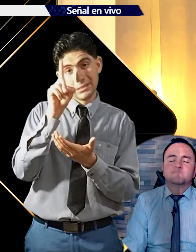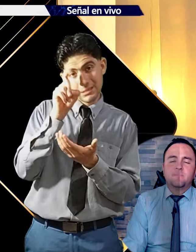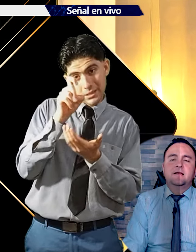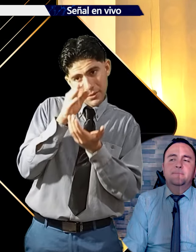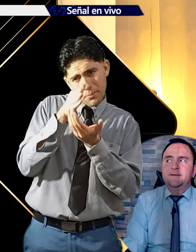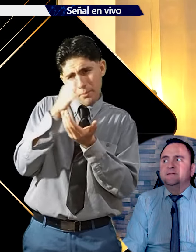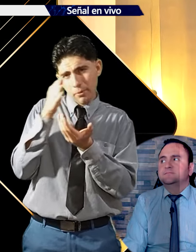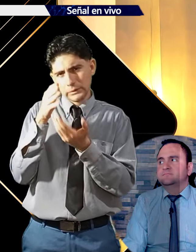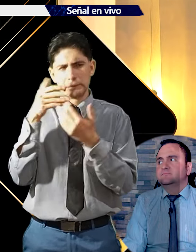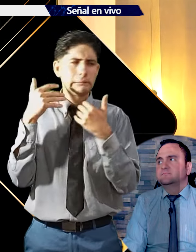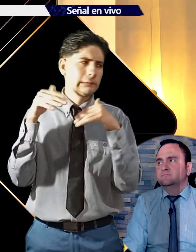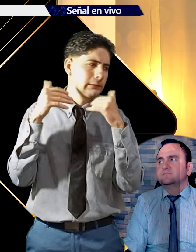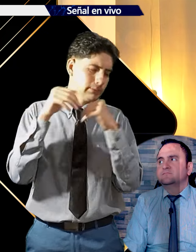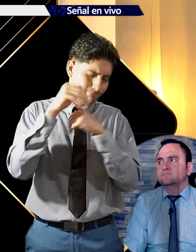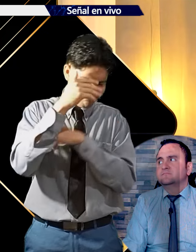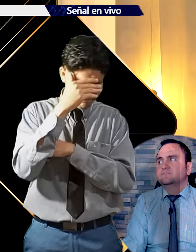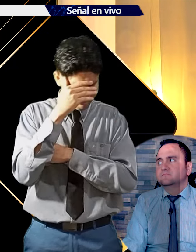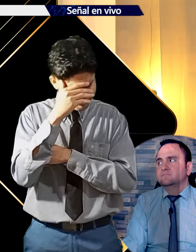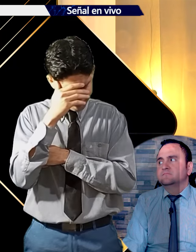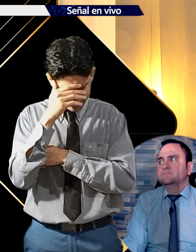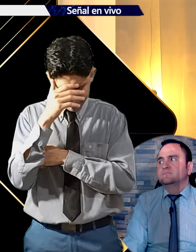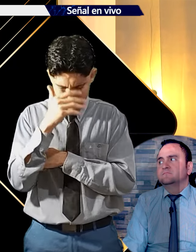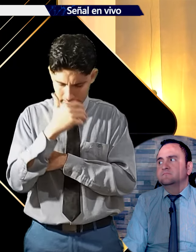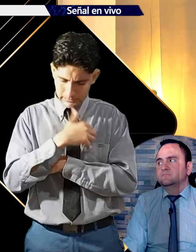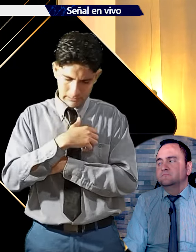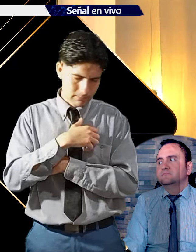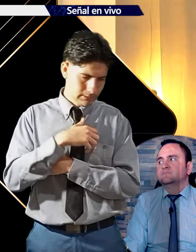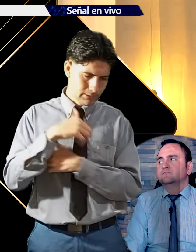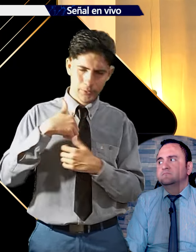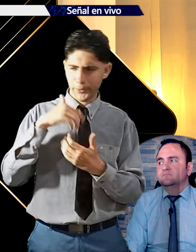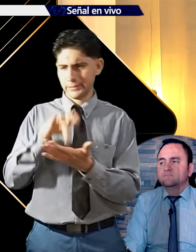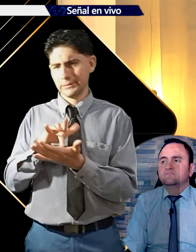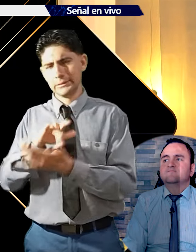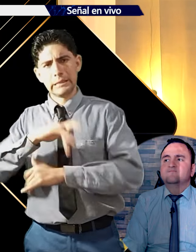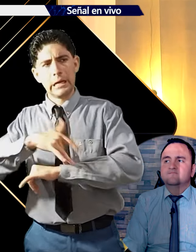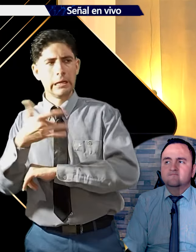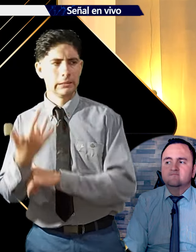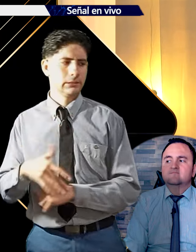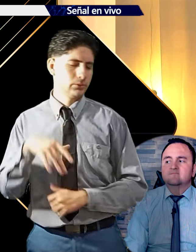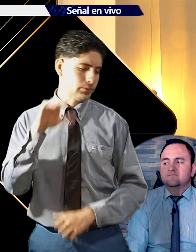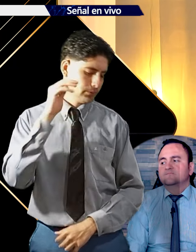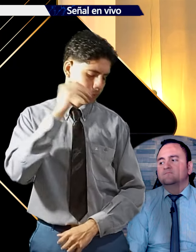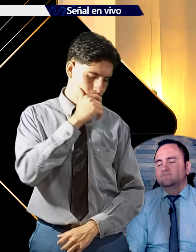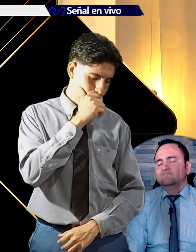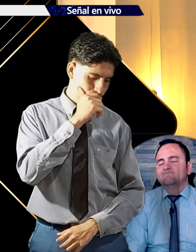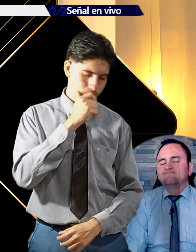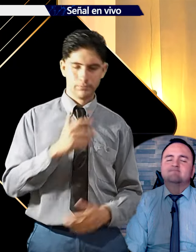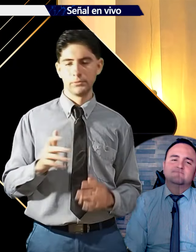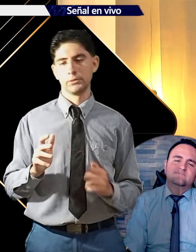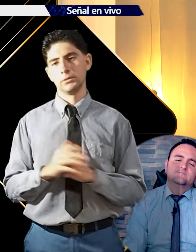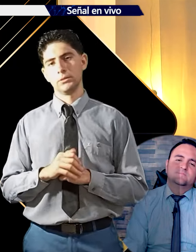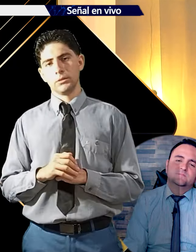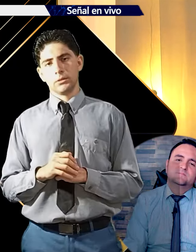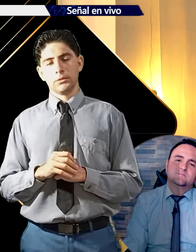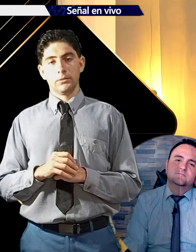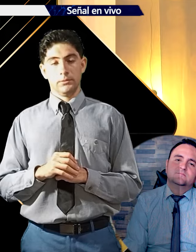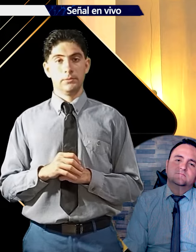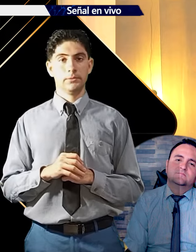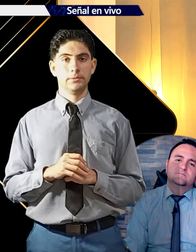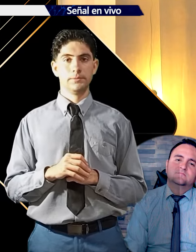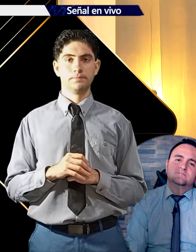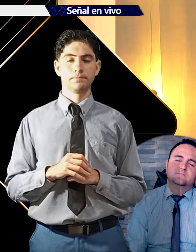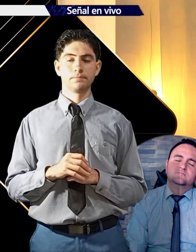pena con el Señor, uy, no, debemos haber estado, nuestro pastor está desde las 6 de la tarde, está orando, y